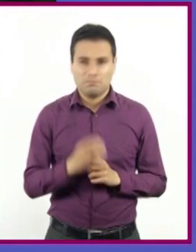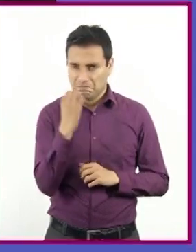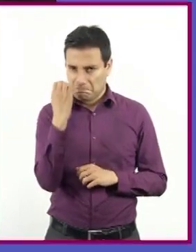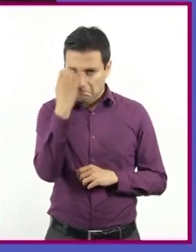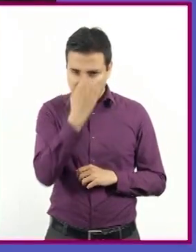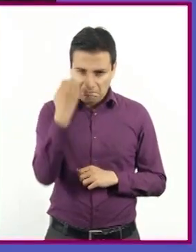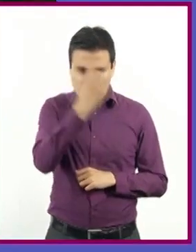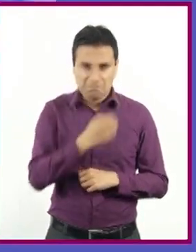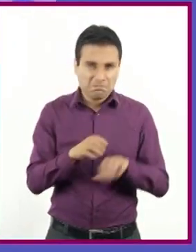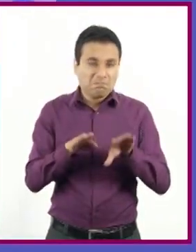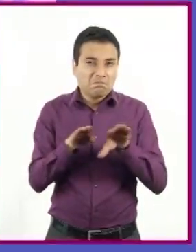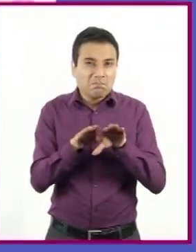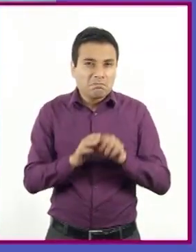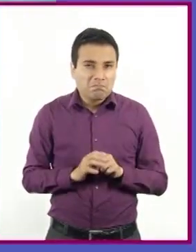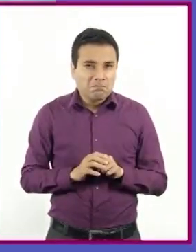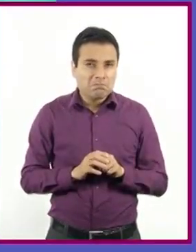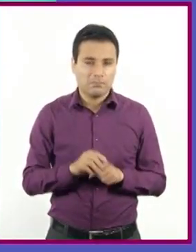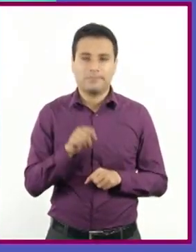por su función.